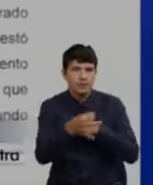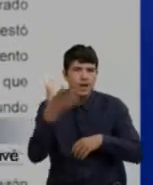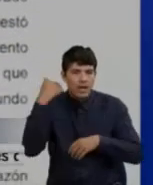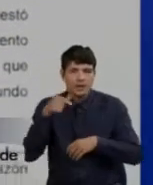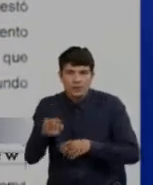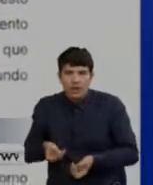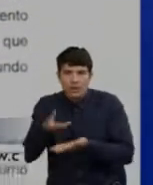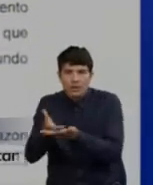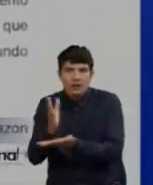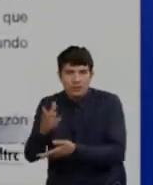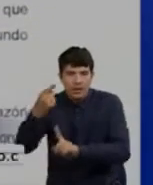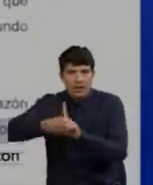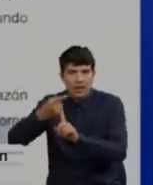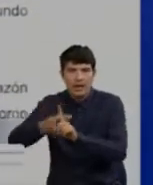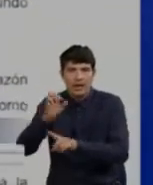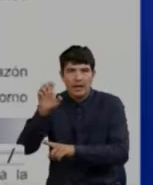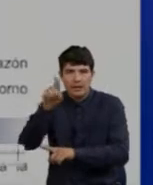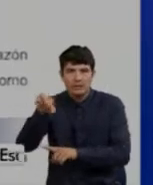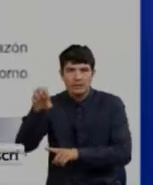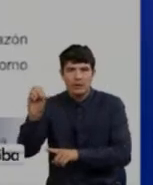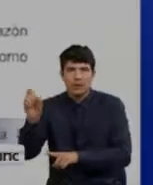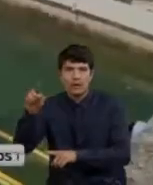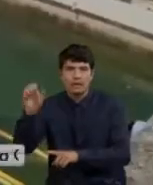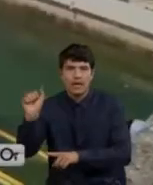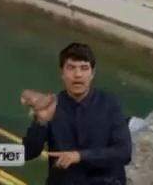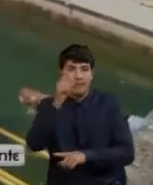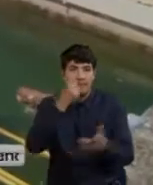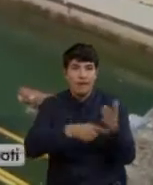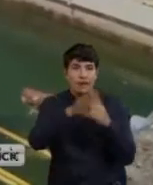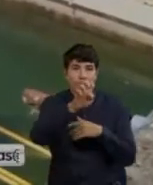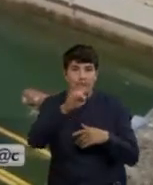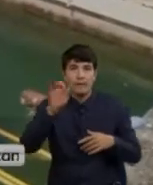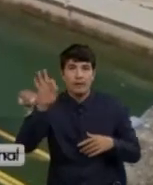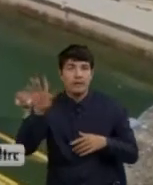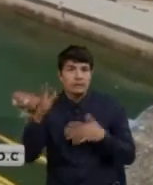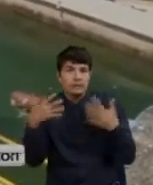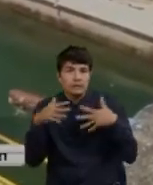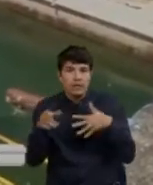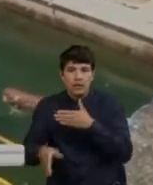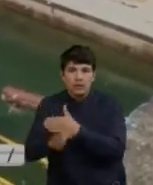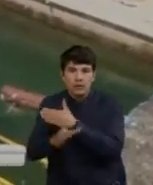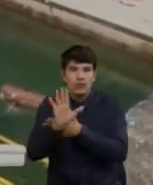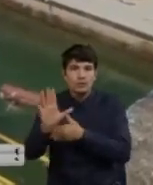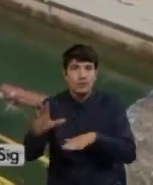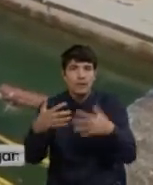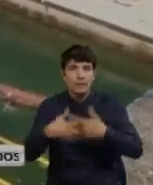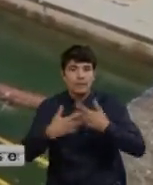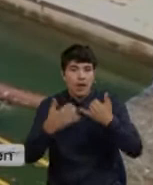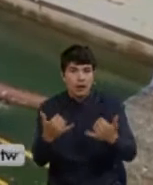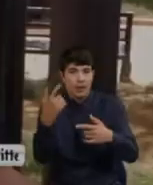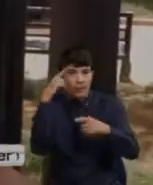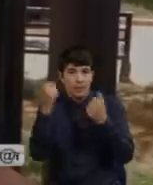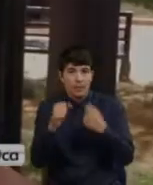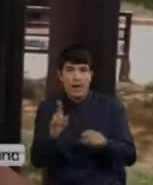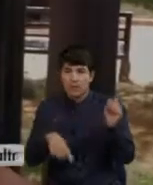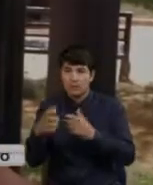entregados en calidad de arrendamiento a la expo deseada desde 1994 pone a temblar la continuidad de la empresa y con ello nacen las preocupaciones de muchos